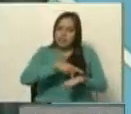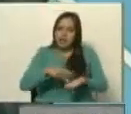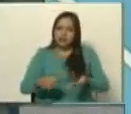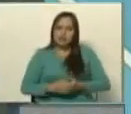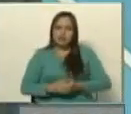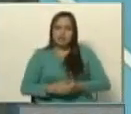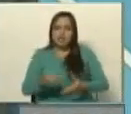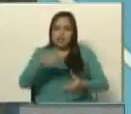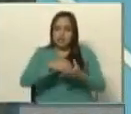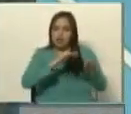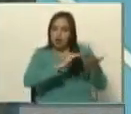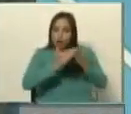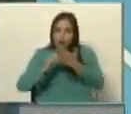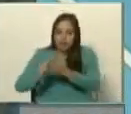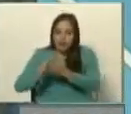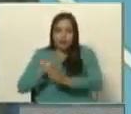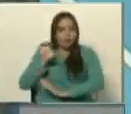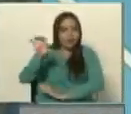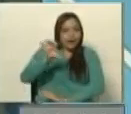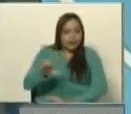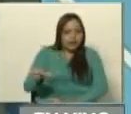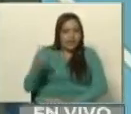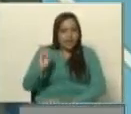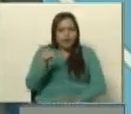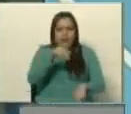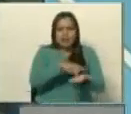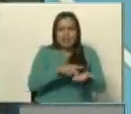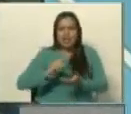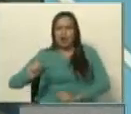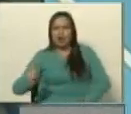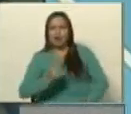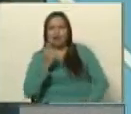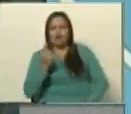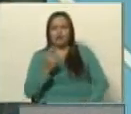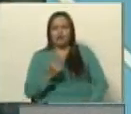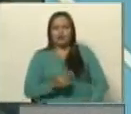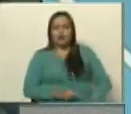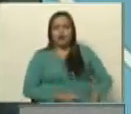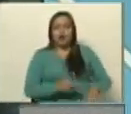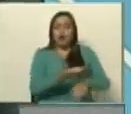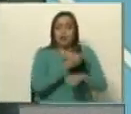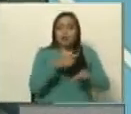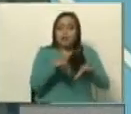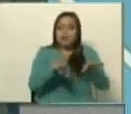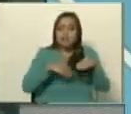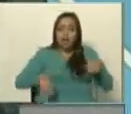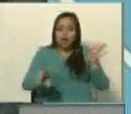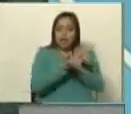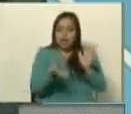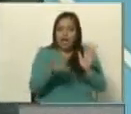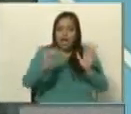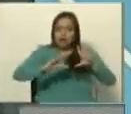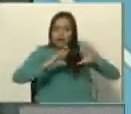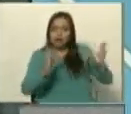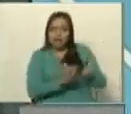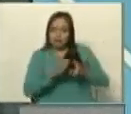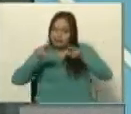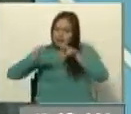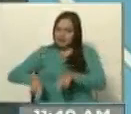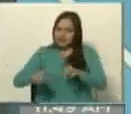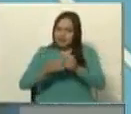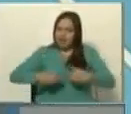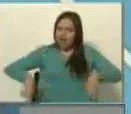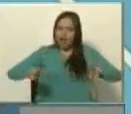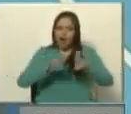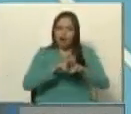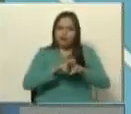comunidad de las naciones, que tenemos un puesto, que somos el único gobierno reconocido y legítimo que se sienta en la Asamblea General de las